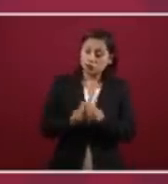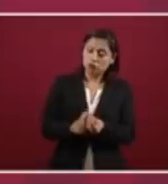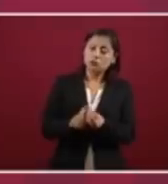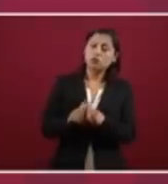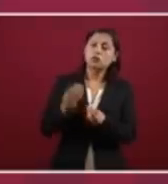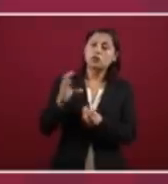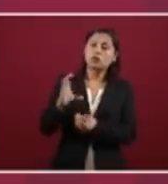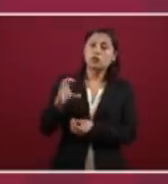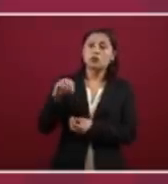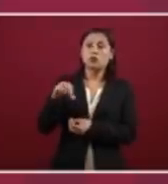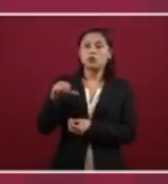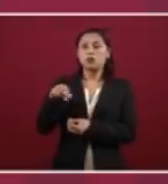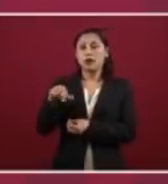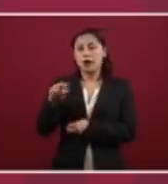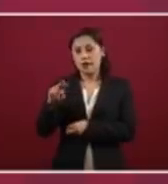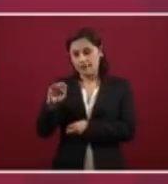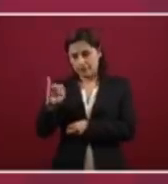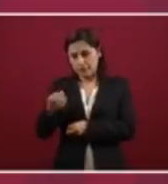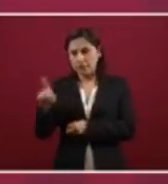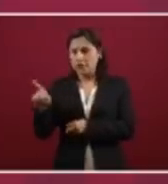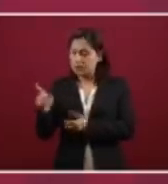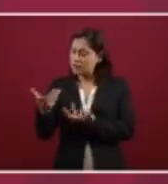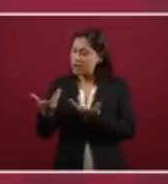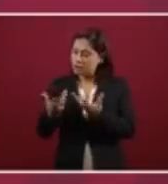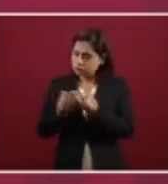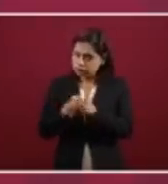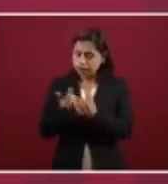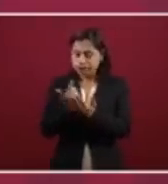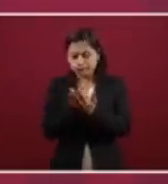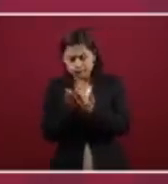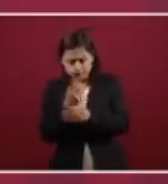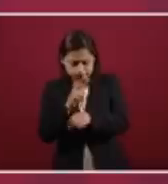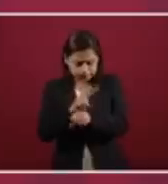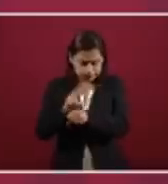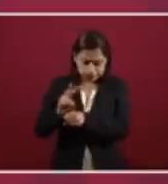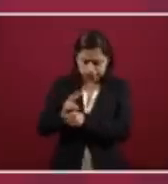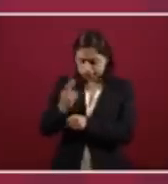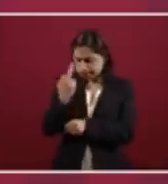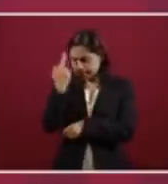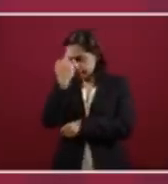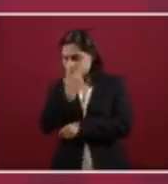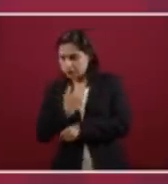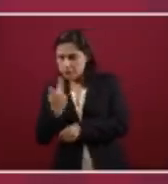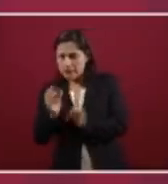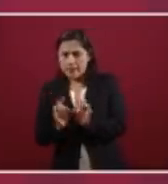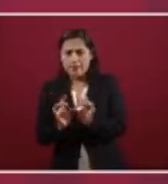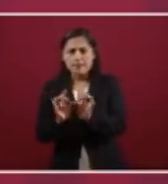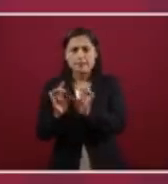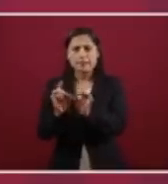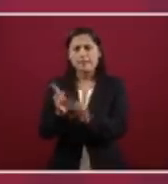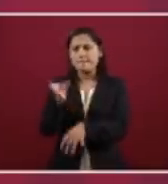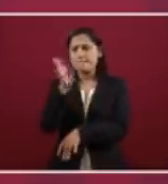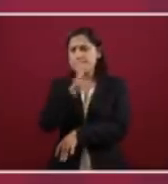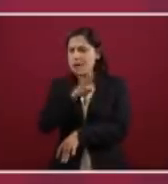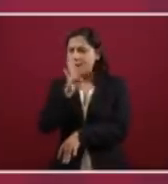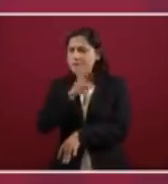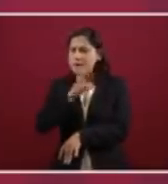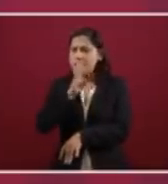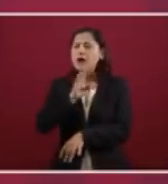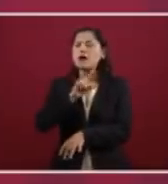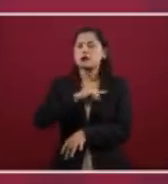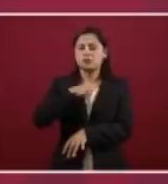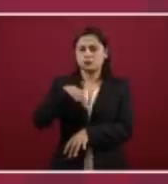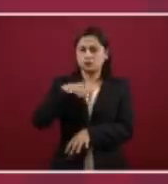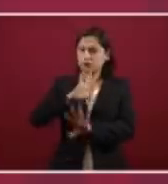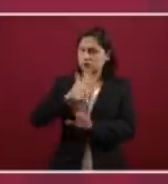través de la CONAVI, todo tipo de irregularidad que se ha presentado y que hemos tenido, digamos, una noción clara